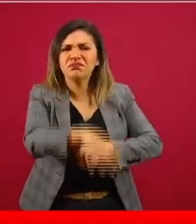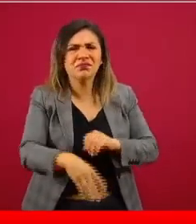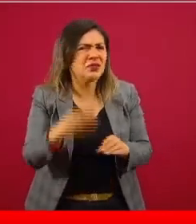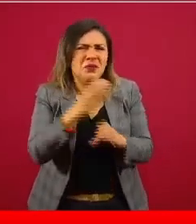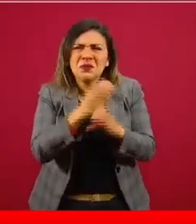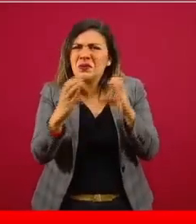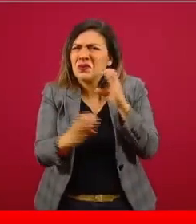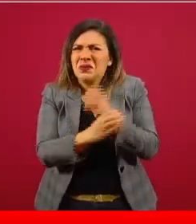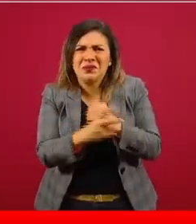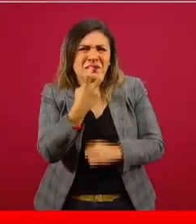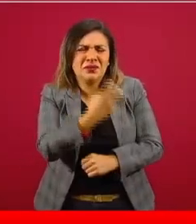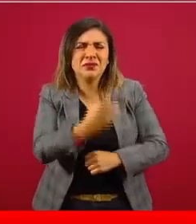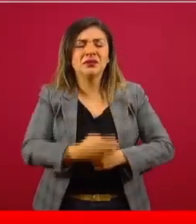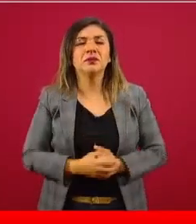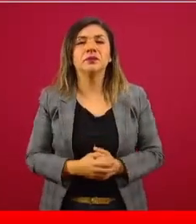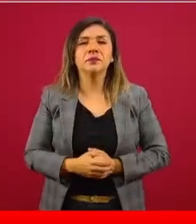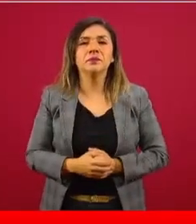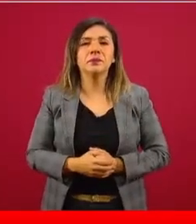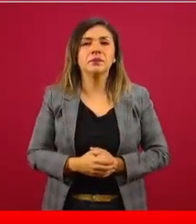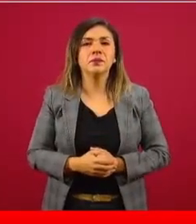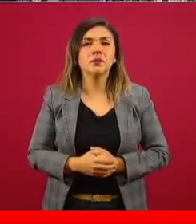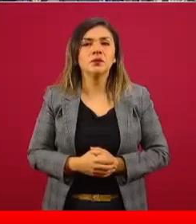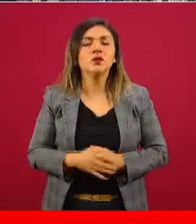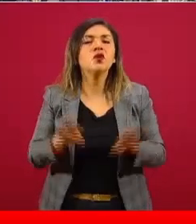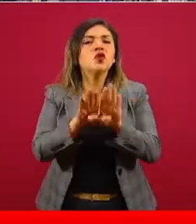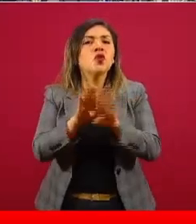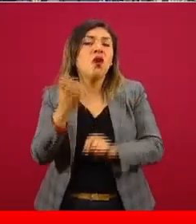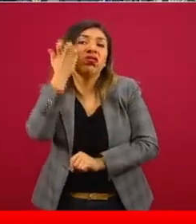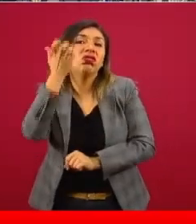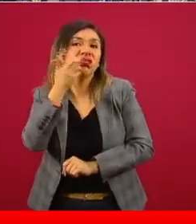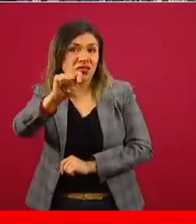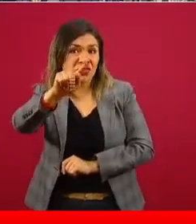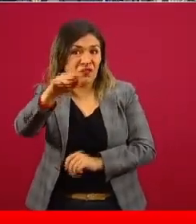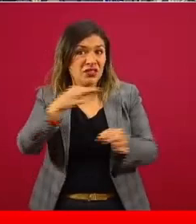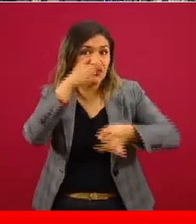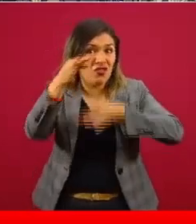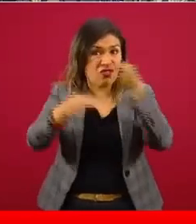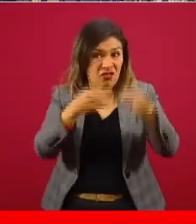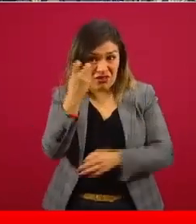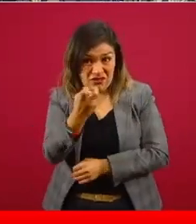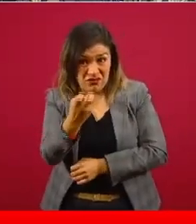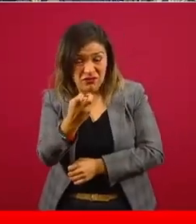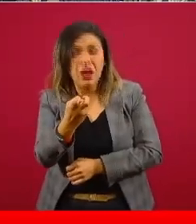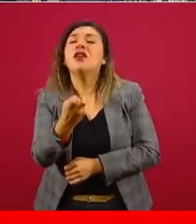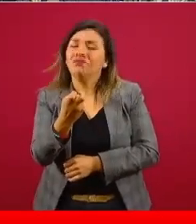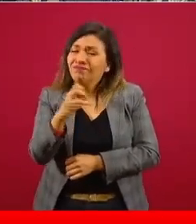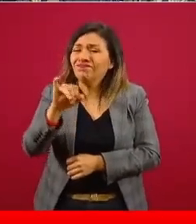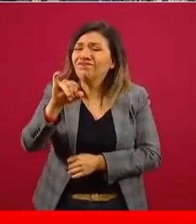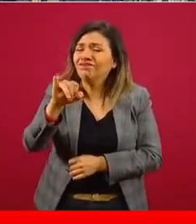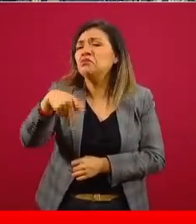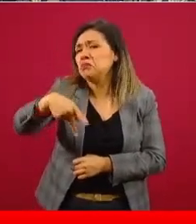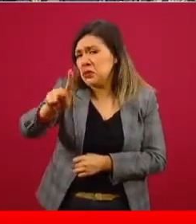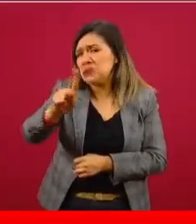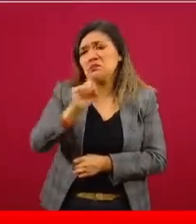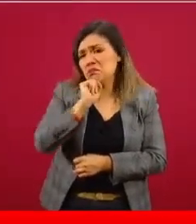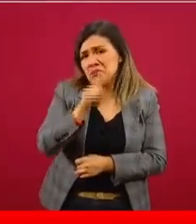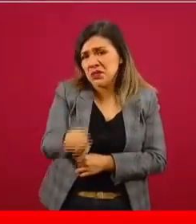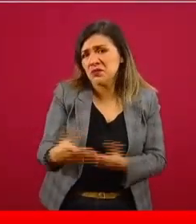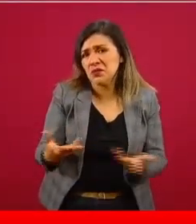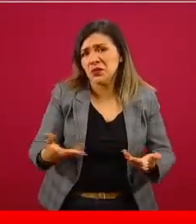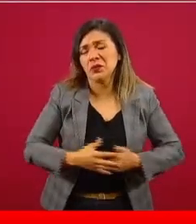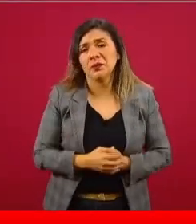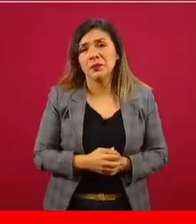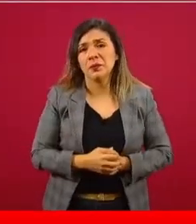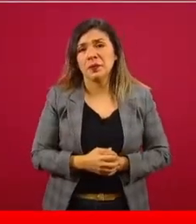cosas así, pues. ¿Por los montajes de televisión? Sí, pero ese tipo de cuestiones, o